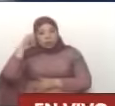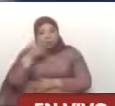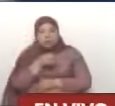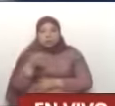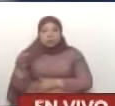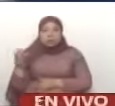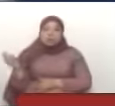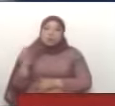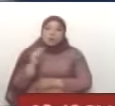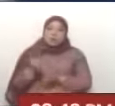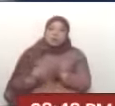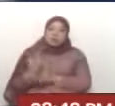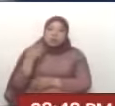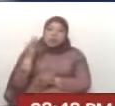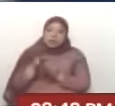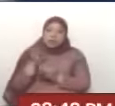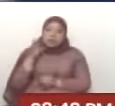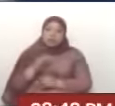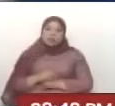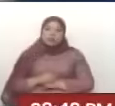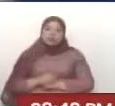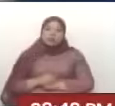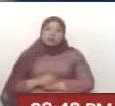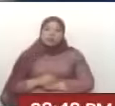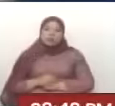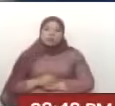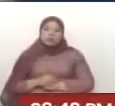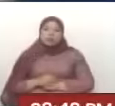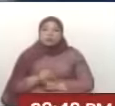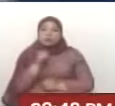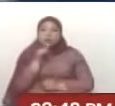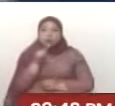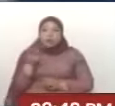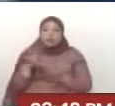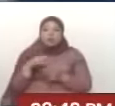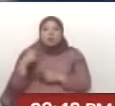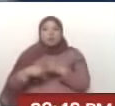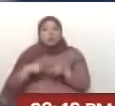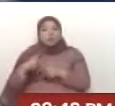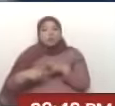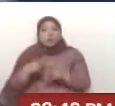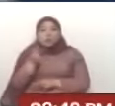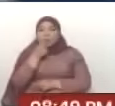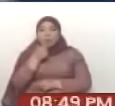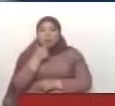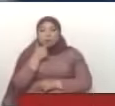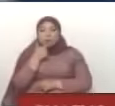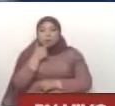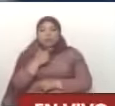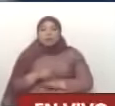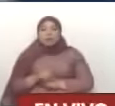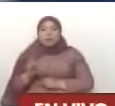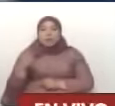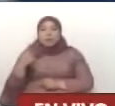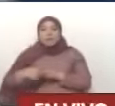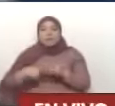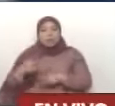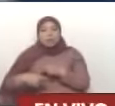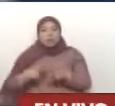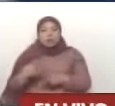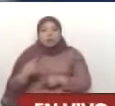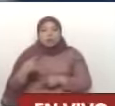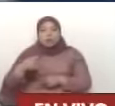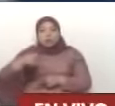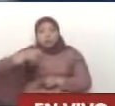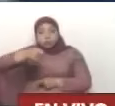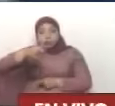perfectamente un mes de septiembre, íbamos a Tarragona, a una unidad de producción muy bonita, donde Monagas es el primer productor de soya.